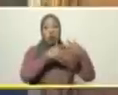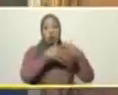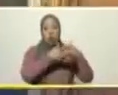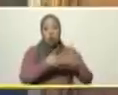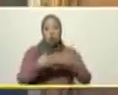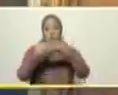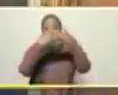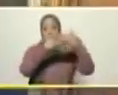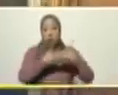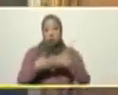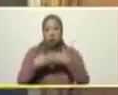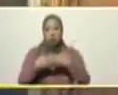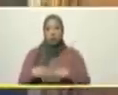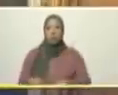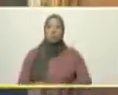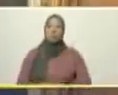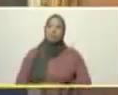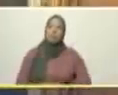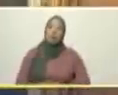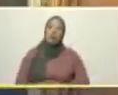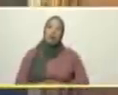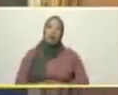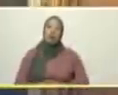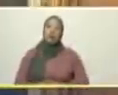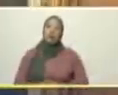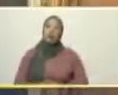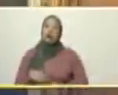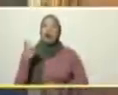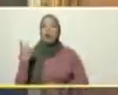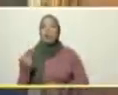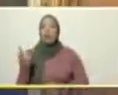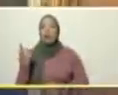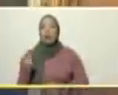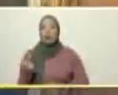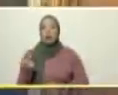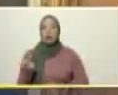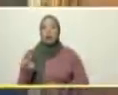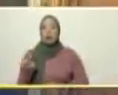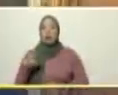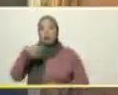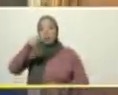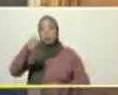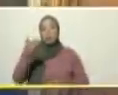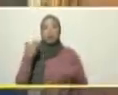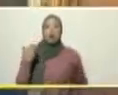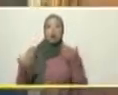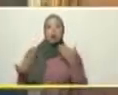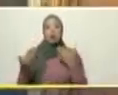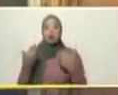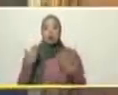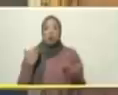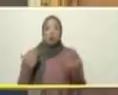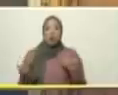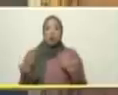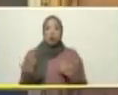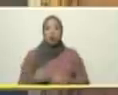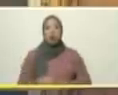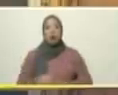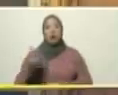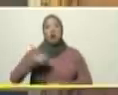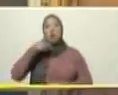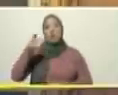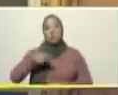en el mundo? Y cuando haga falta, ponerlas al servicio de las